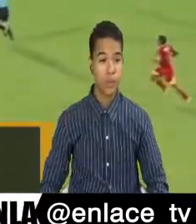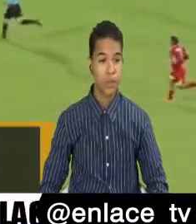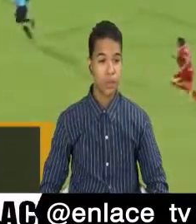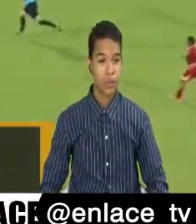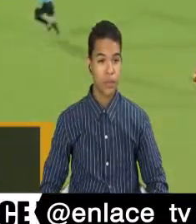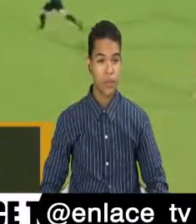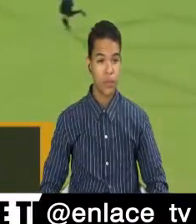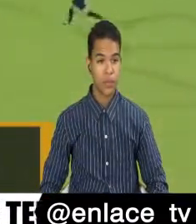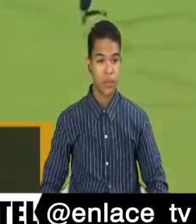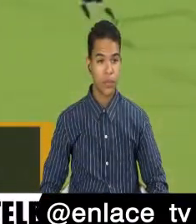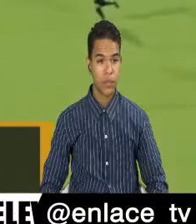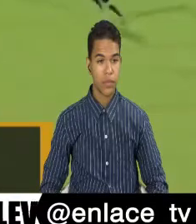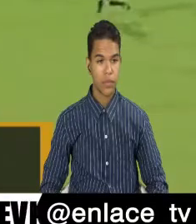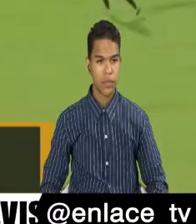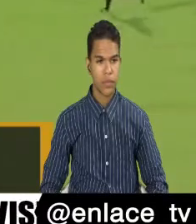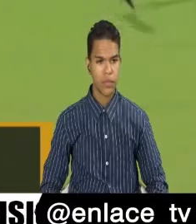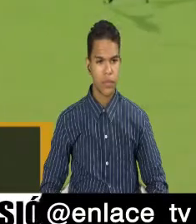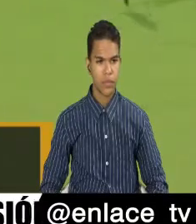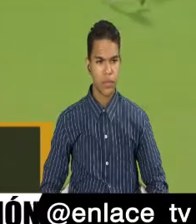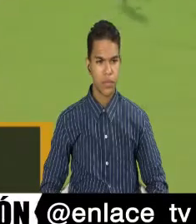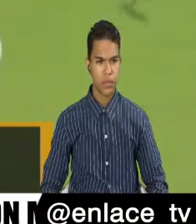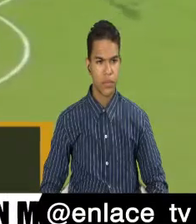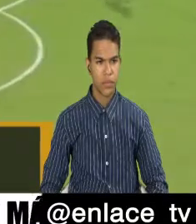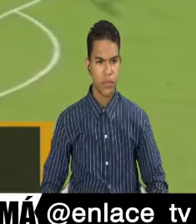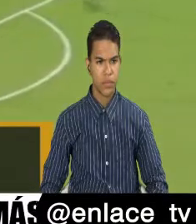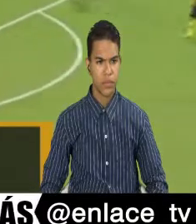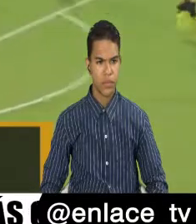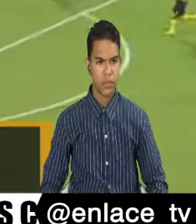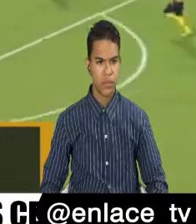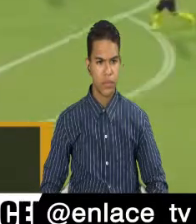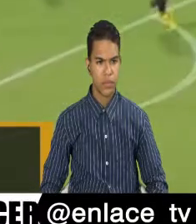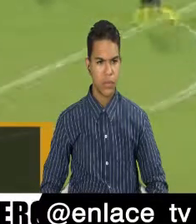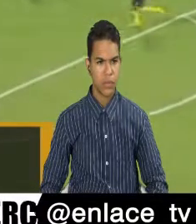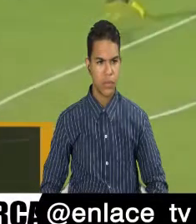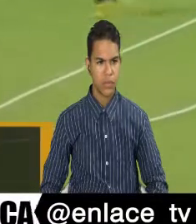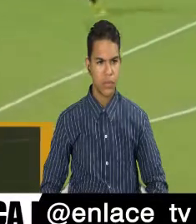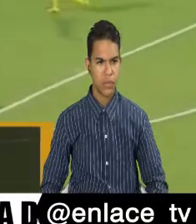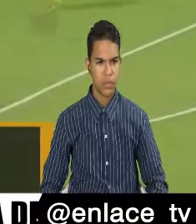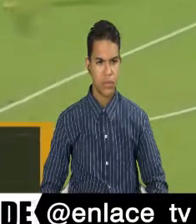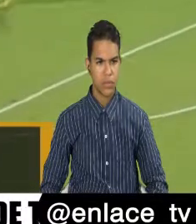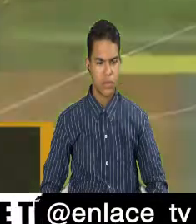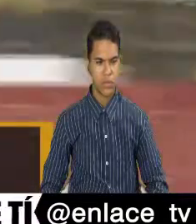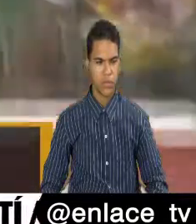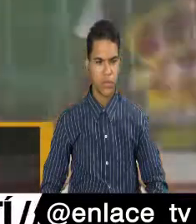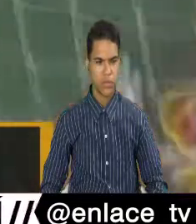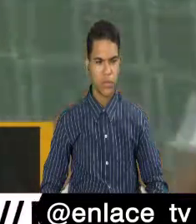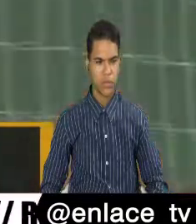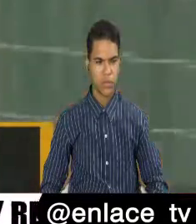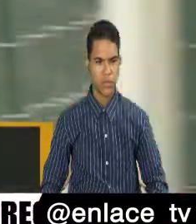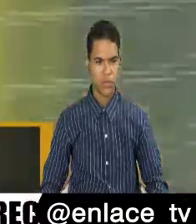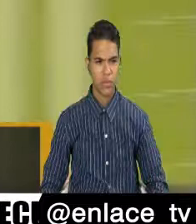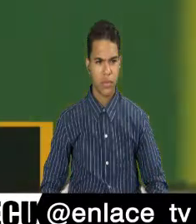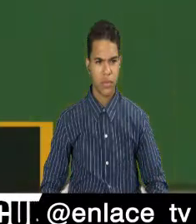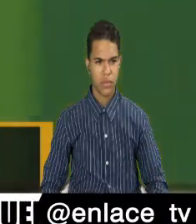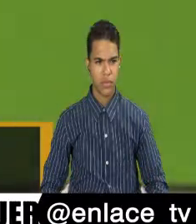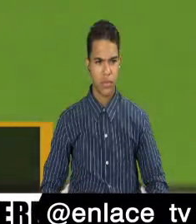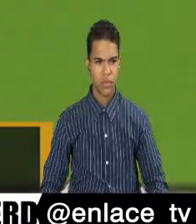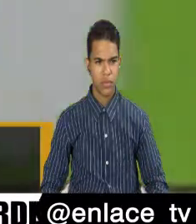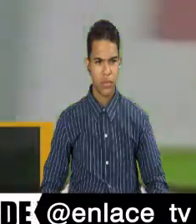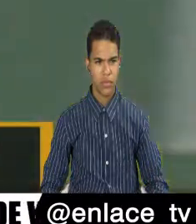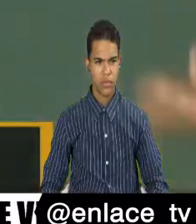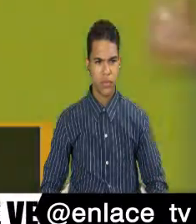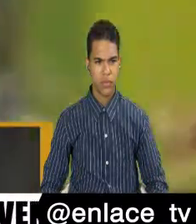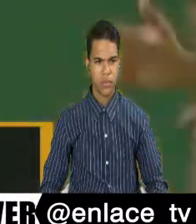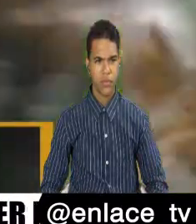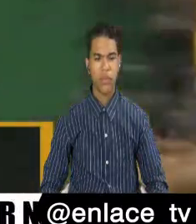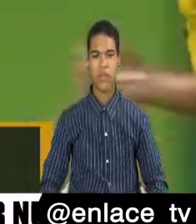derecha. Fogoso, correlón fuerte. Palacio hacia atrás, llega Arias para el segundo, Marco, gol, gol, gol, gol. Arias para gol, gol, gol, gol, gol, gol. Arias